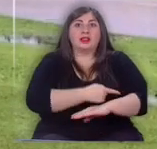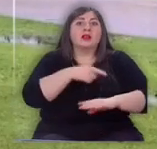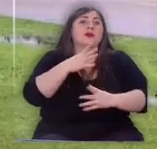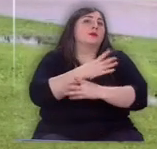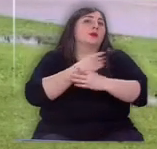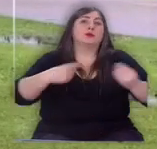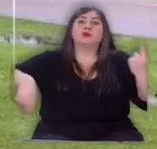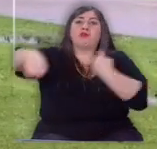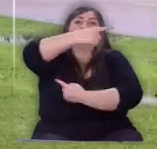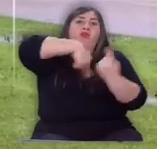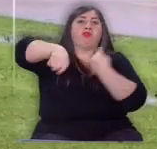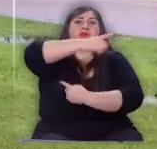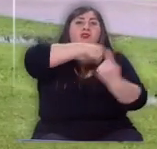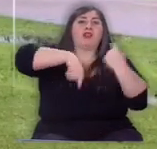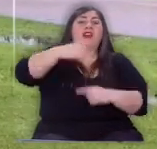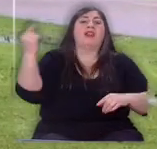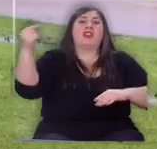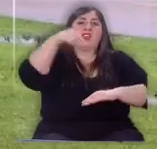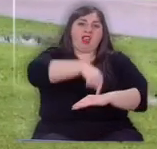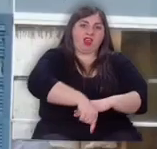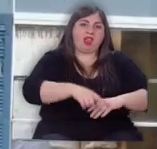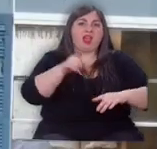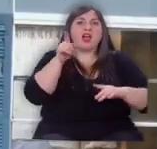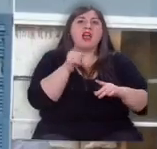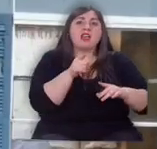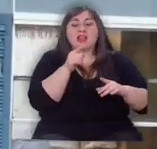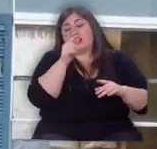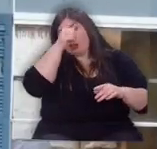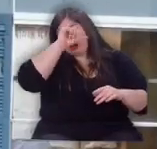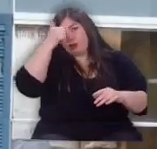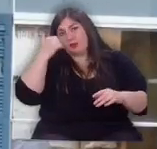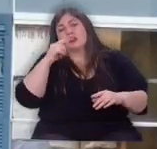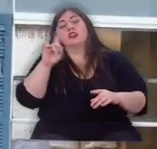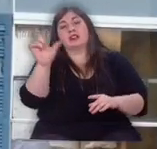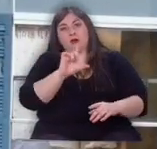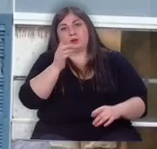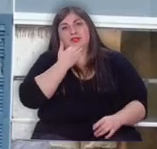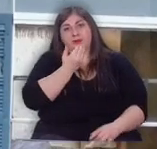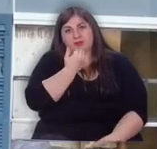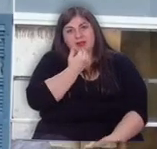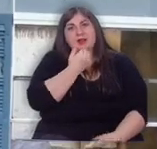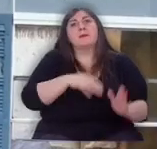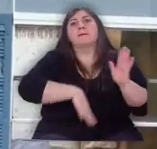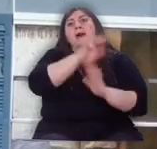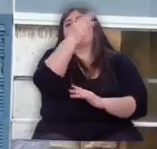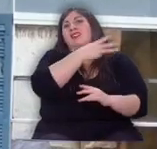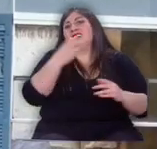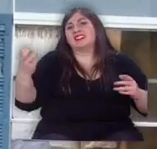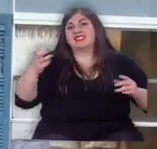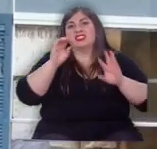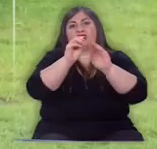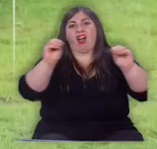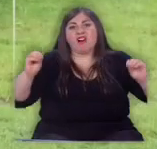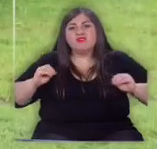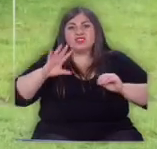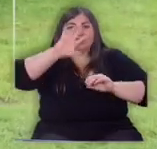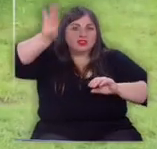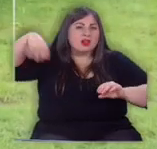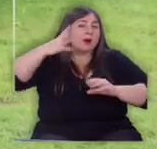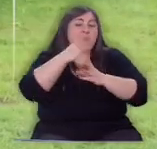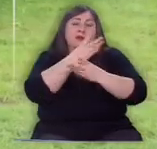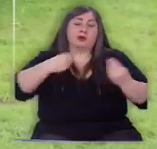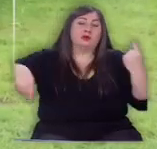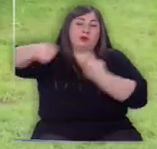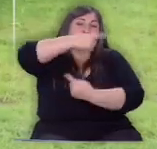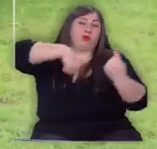decenas de tornados que llegaron a tocar tierra durante este domingo y también durante este lunes. Más de 300 alertas meteorológicas, decenas de tornados que